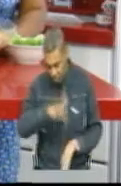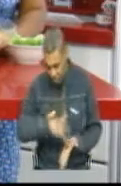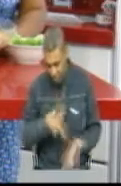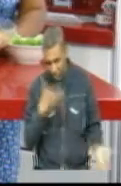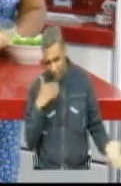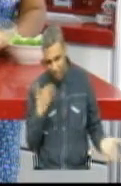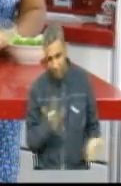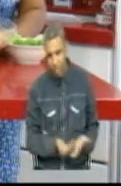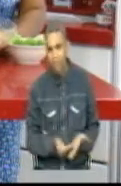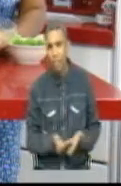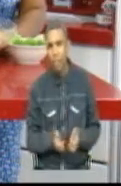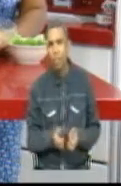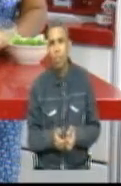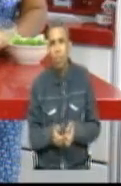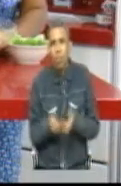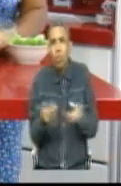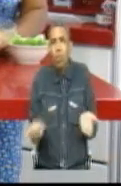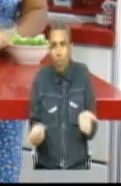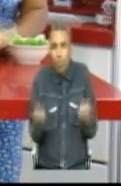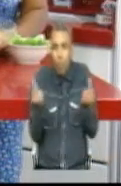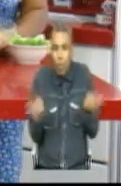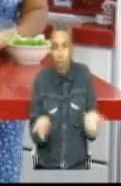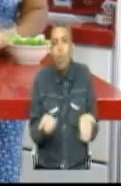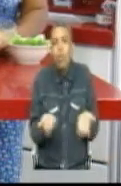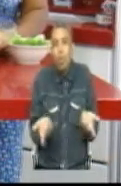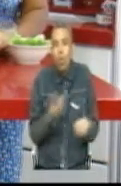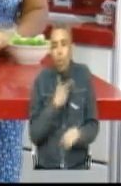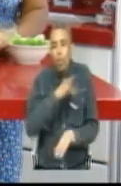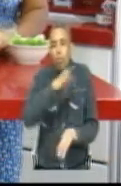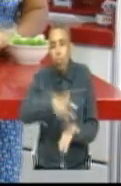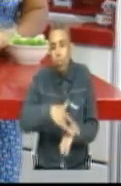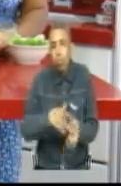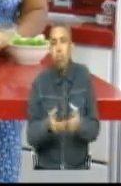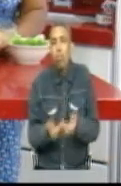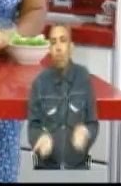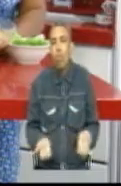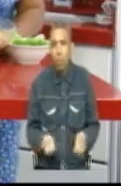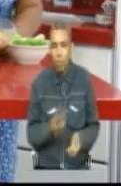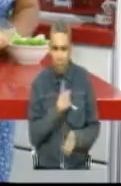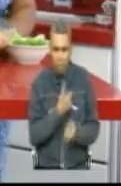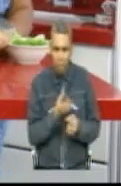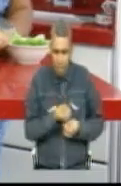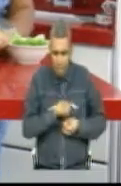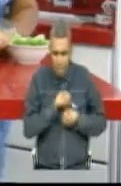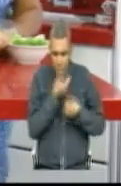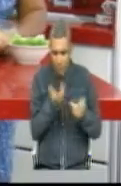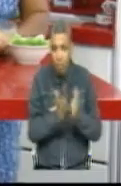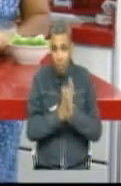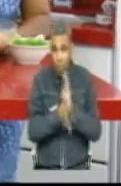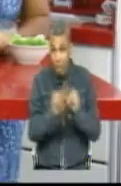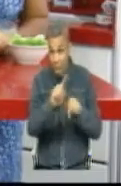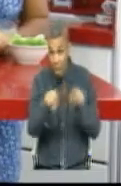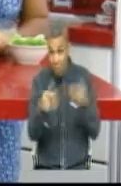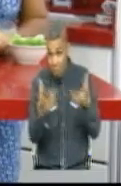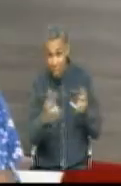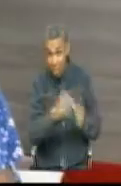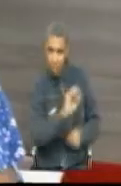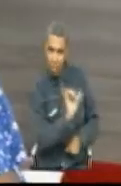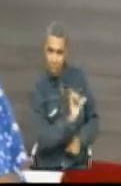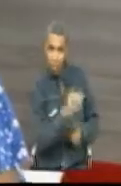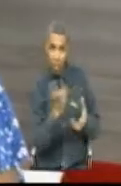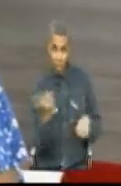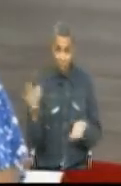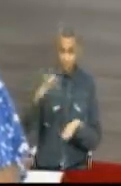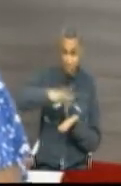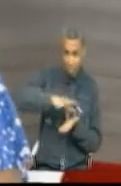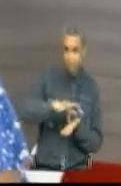cuéntanos cómo y así rápidamente la experiencia vivida el día de hoy para los televidentes que se animen en que así quieran venir o sea verdad que de